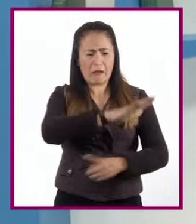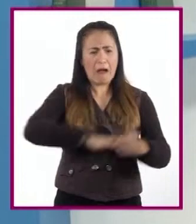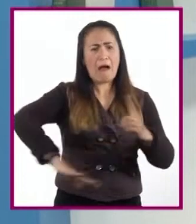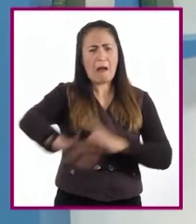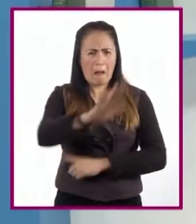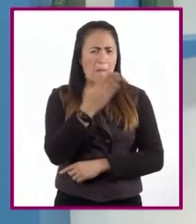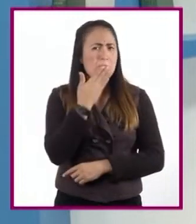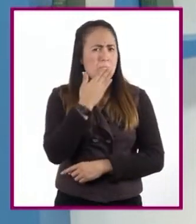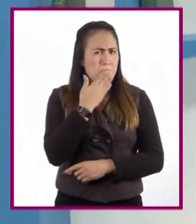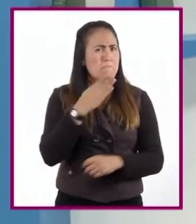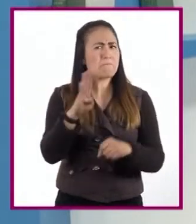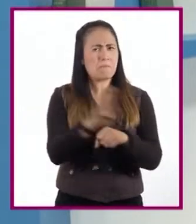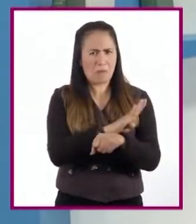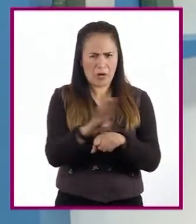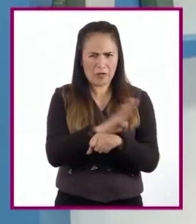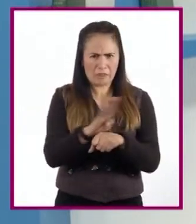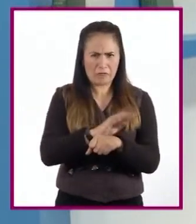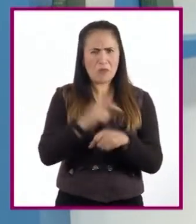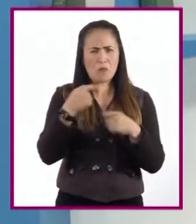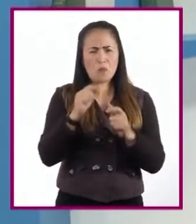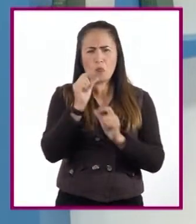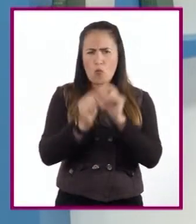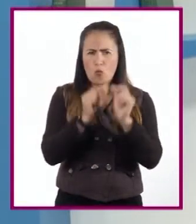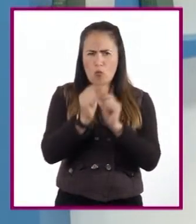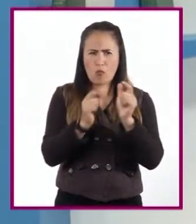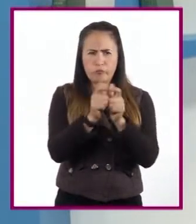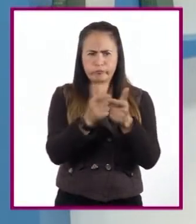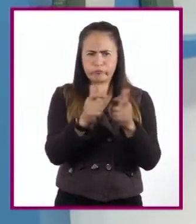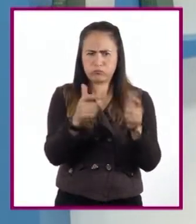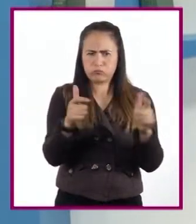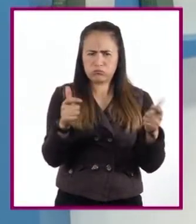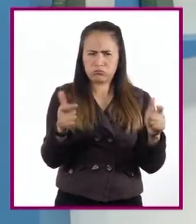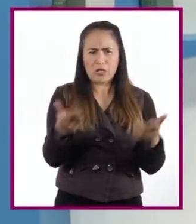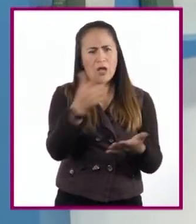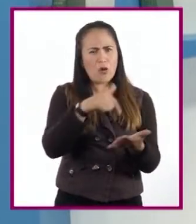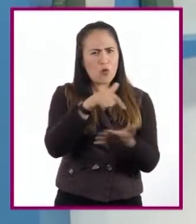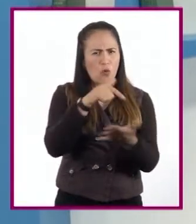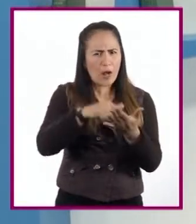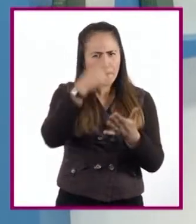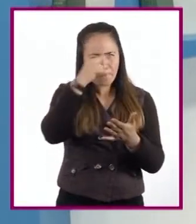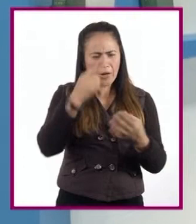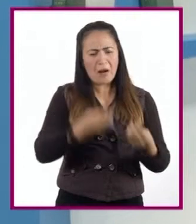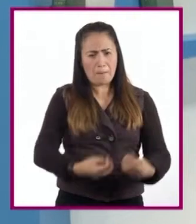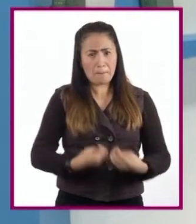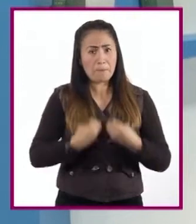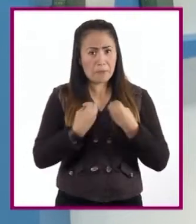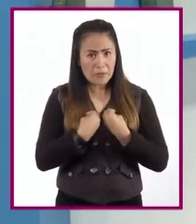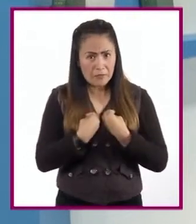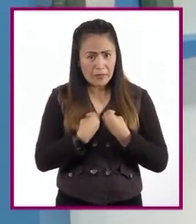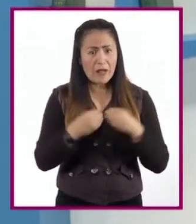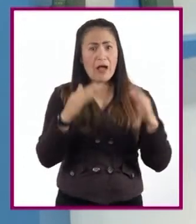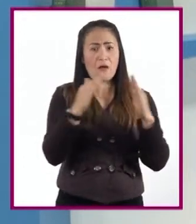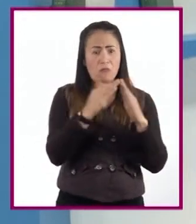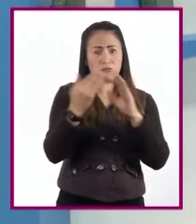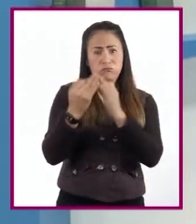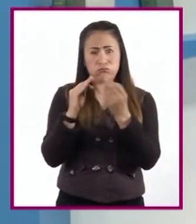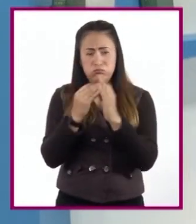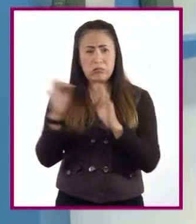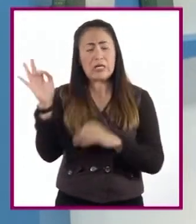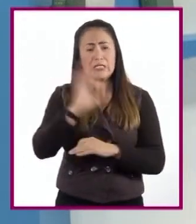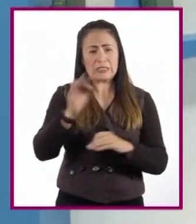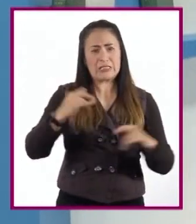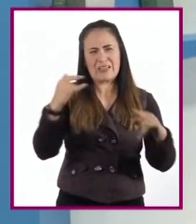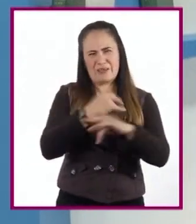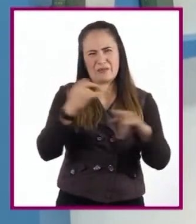rodeaba, el asentamiento fue creciendo. Los espacios de uso habitacional probablemente alcanzaron la zona de Corregidora y